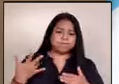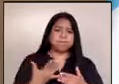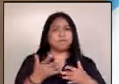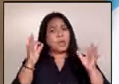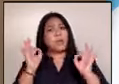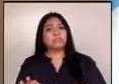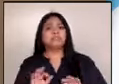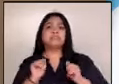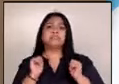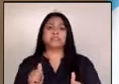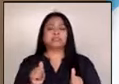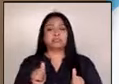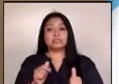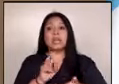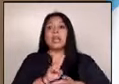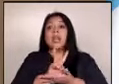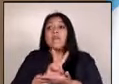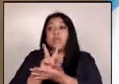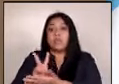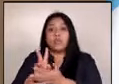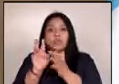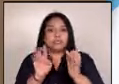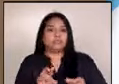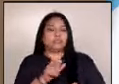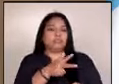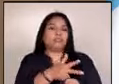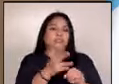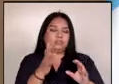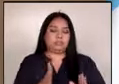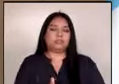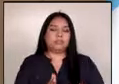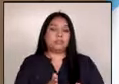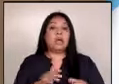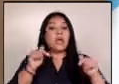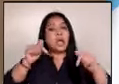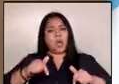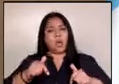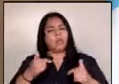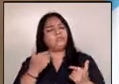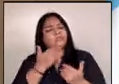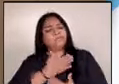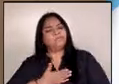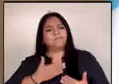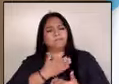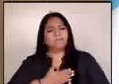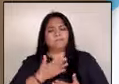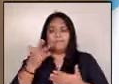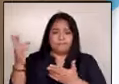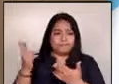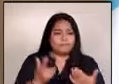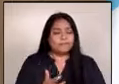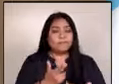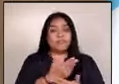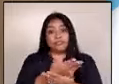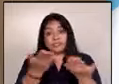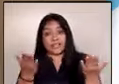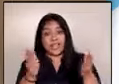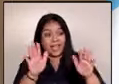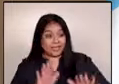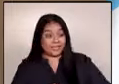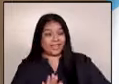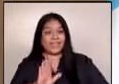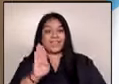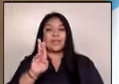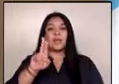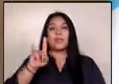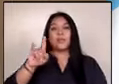final la voluntad de los guatemaltecos y ahora es un gran placer recibirle usted aquí en Bruselas a